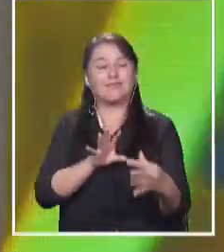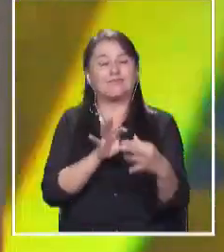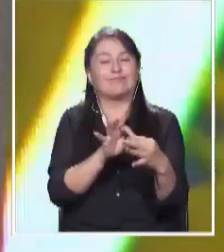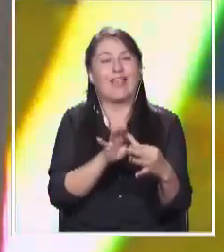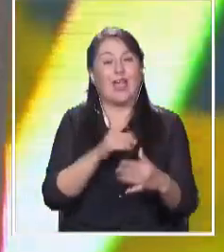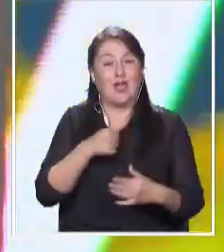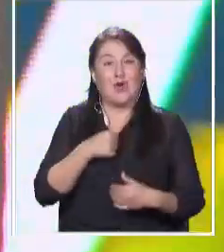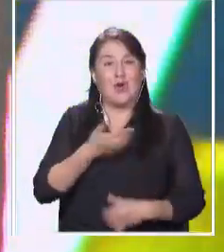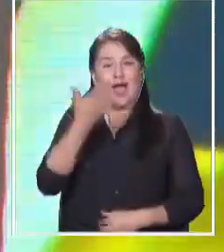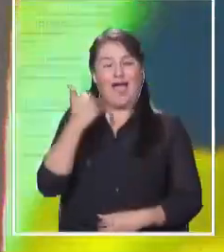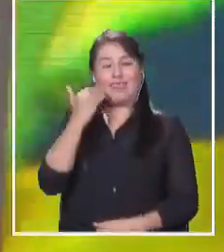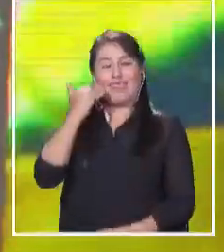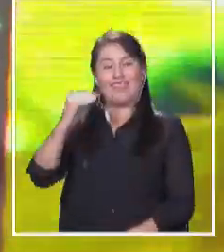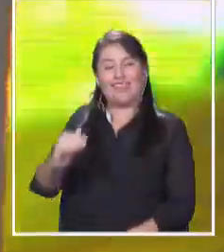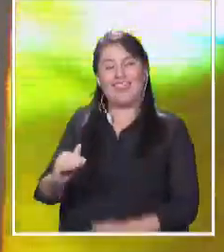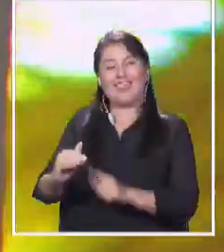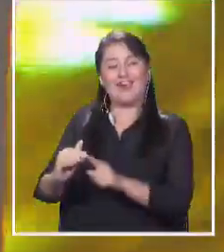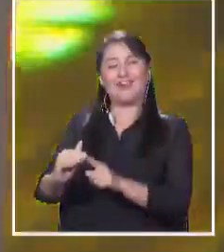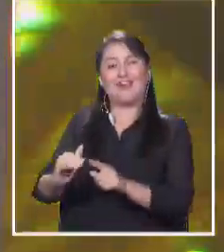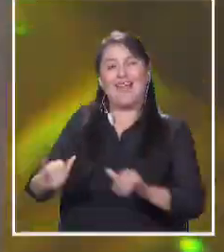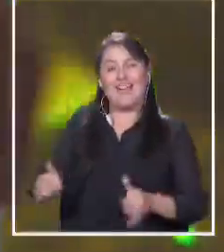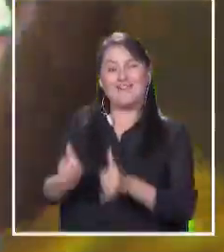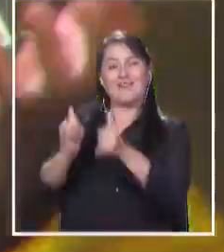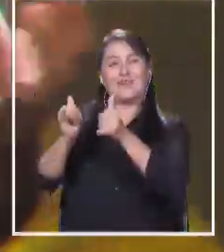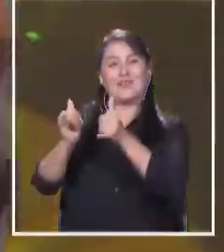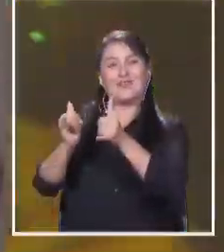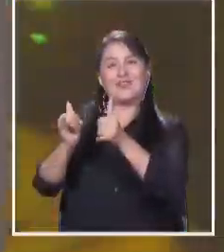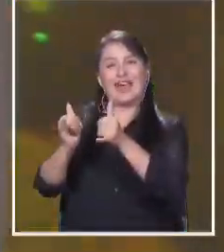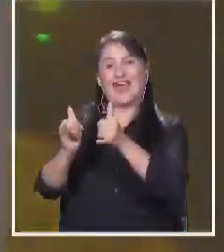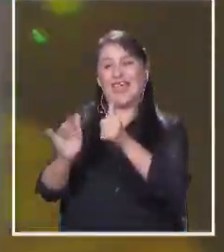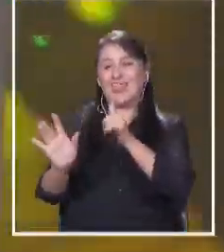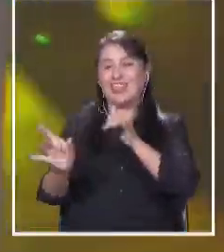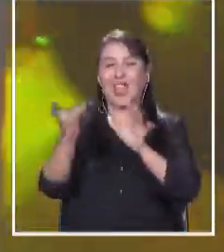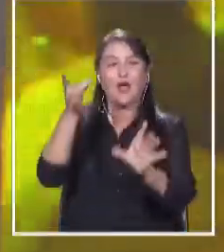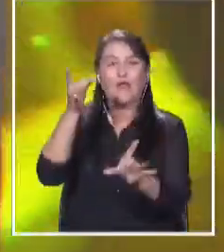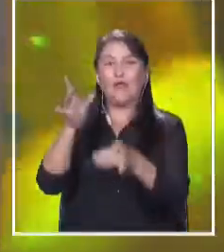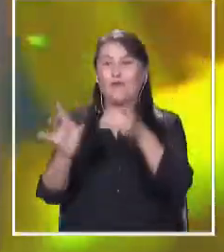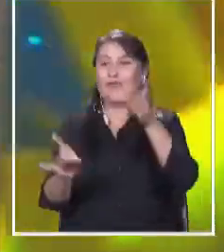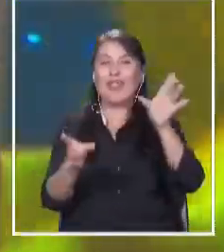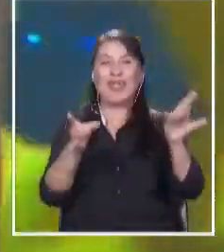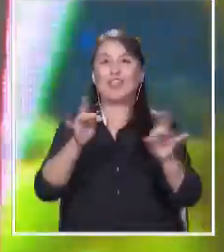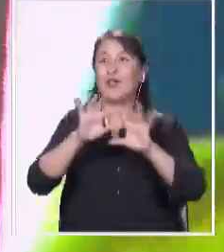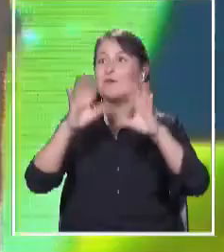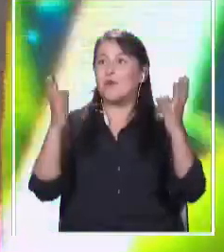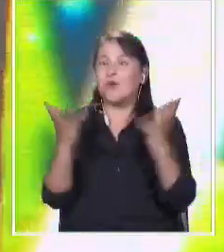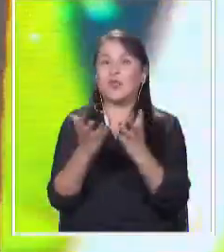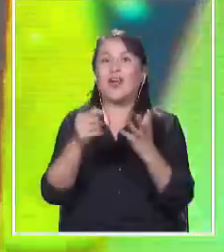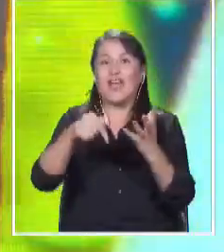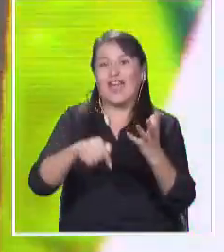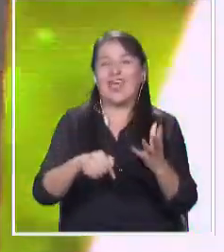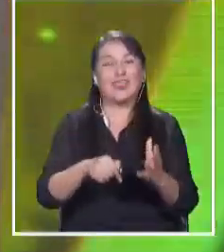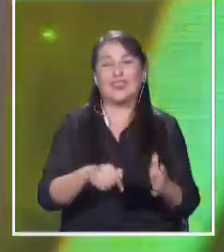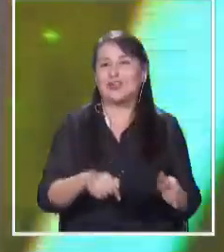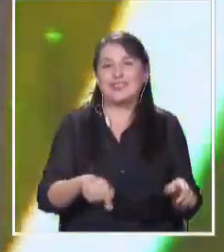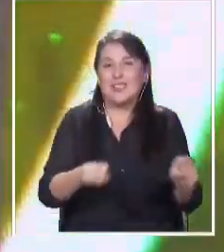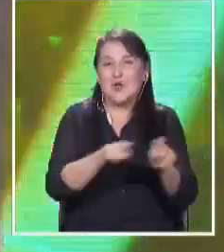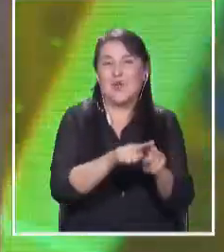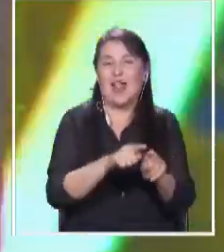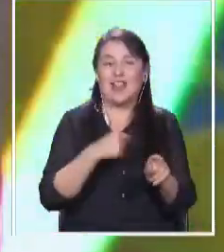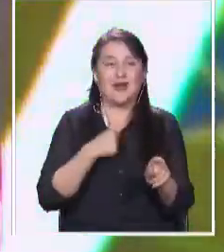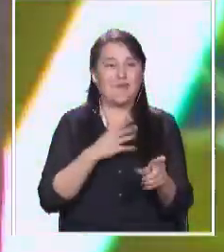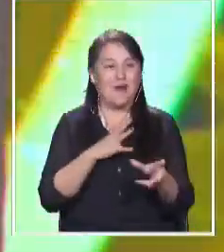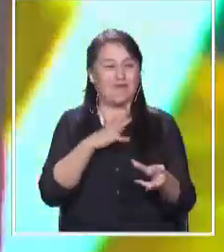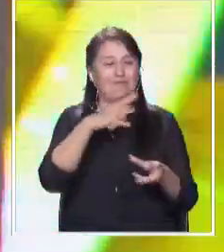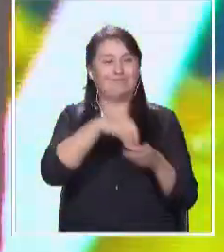es, ¿cierto? Y que lo vive cuando uno está descubriendo el mundo cuando es pequeño. Bueno, esto es lo mismo, es ser parte de